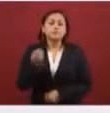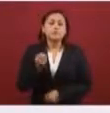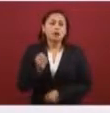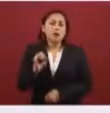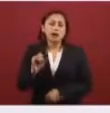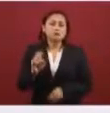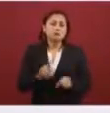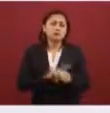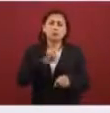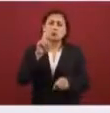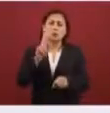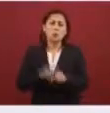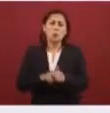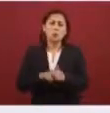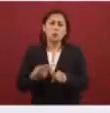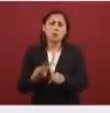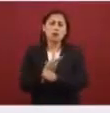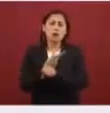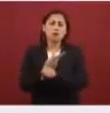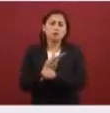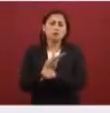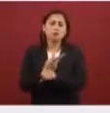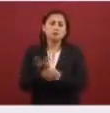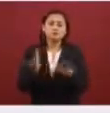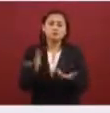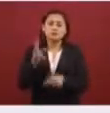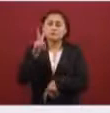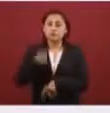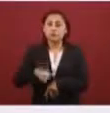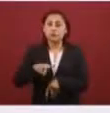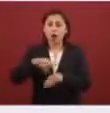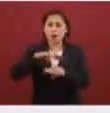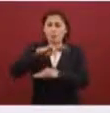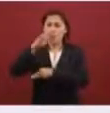Es un fenómeno que se da en todo el mundo.